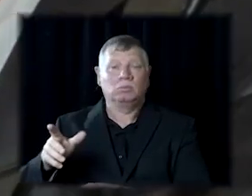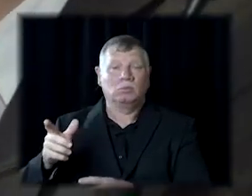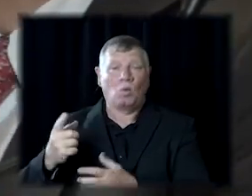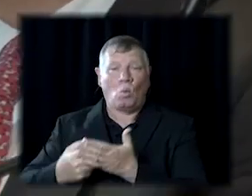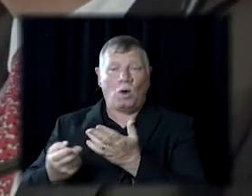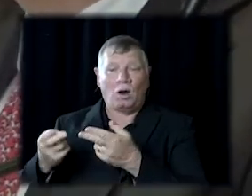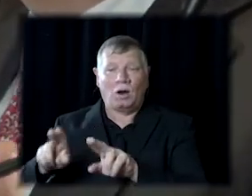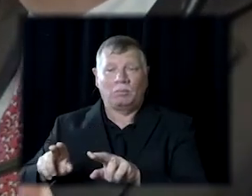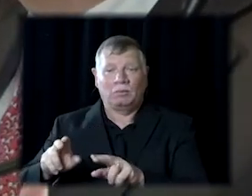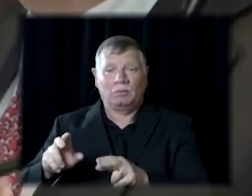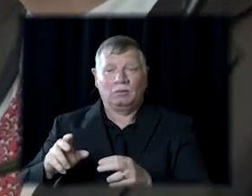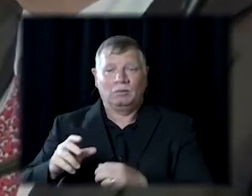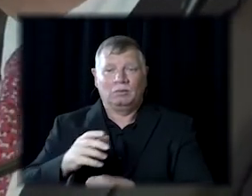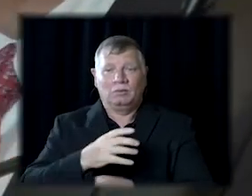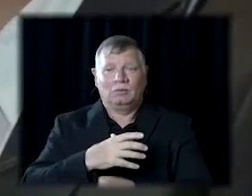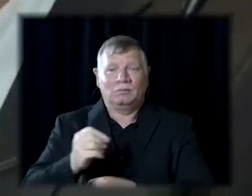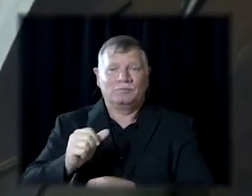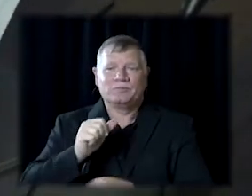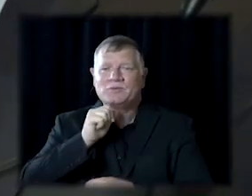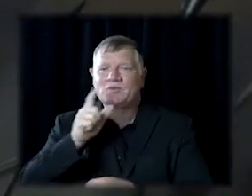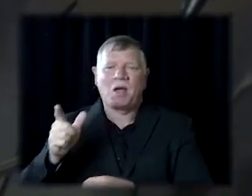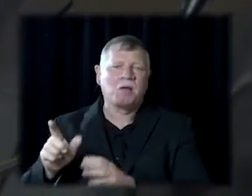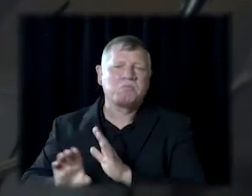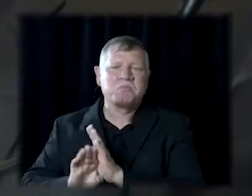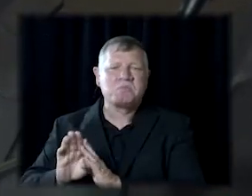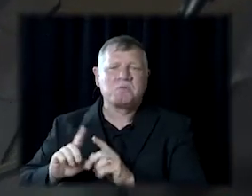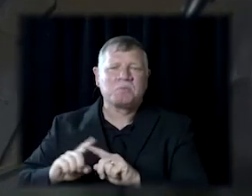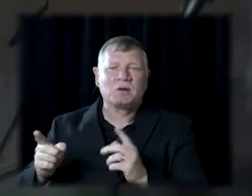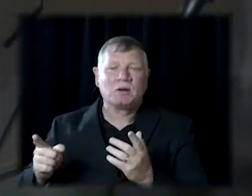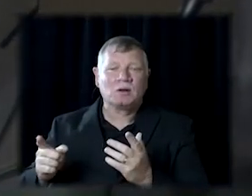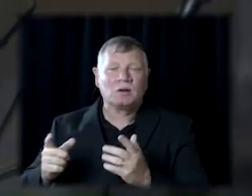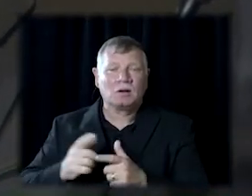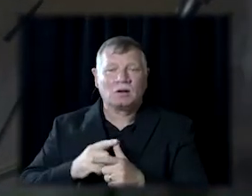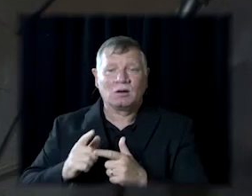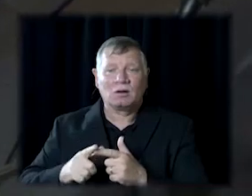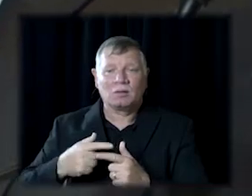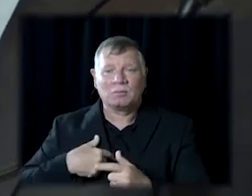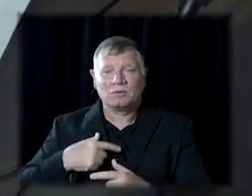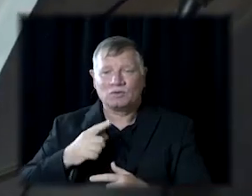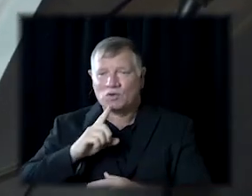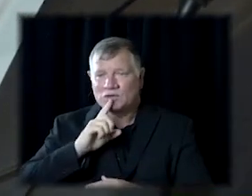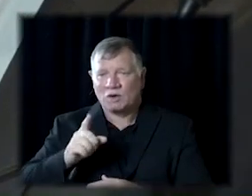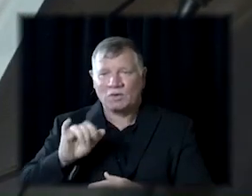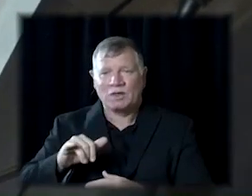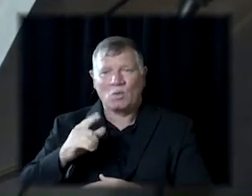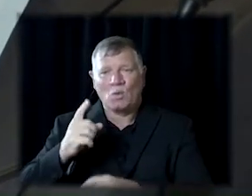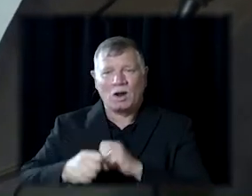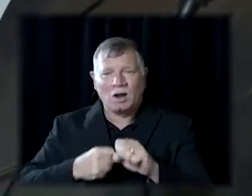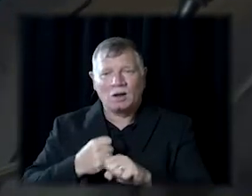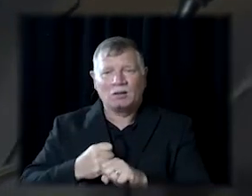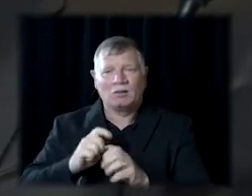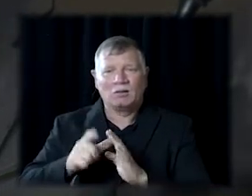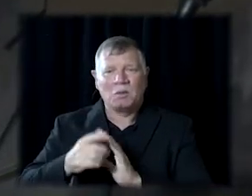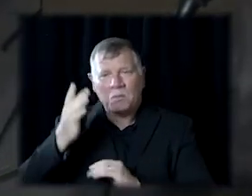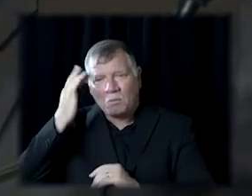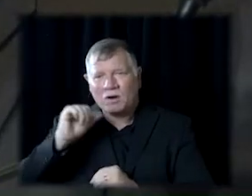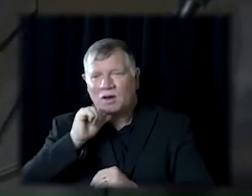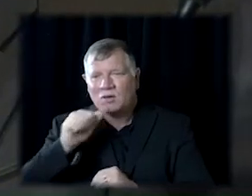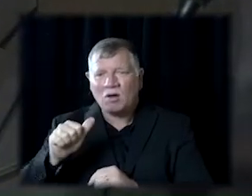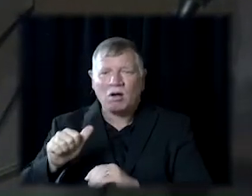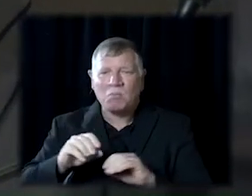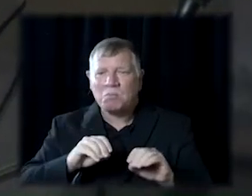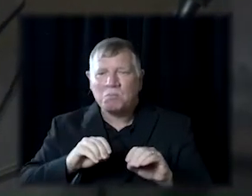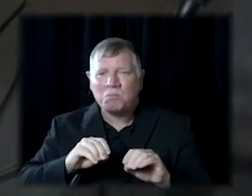porque podría decir que no está maduro. Pero entonces estoy seguro que dentro de un año estarían preguntándonos por qué no nos movimos